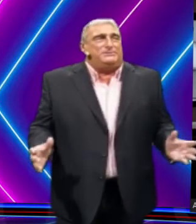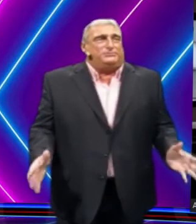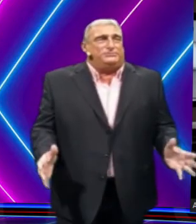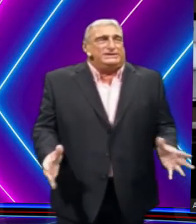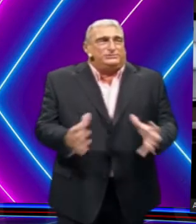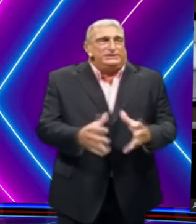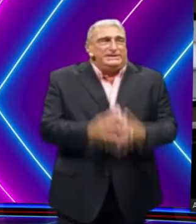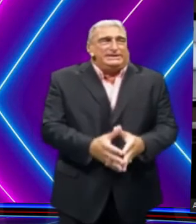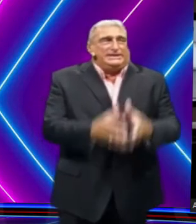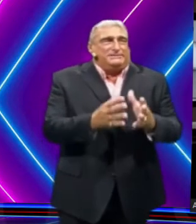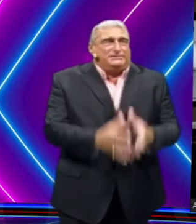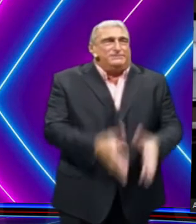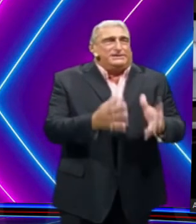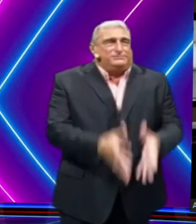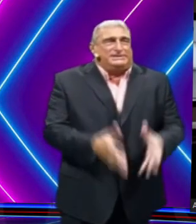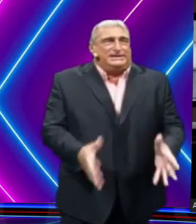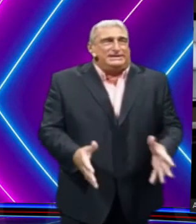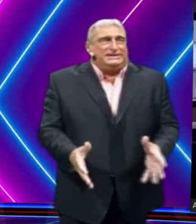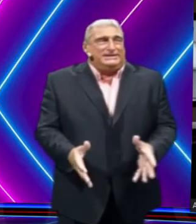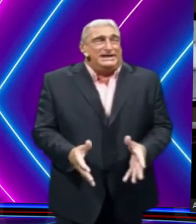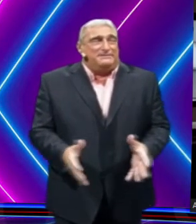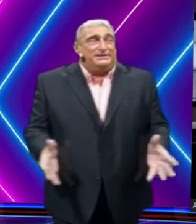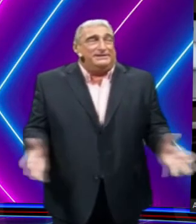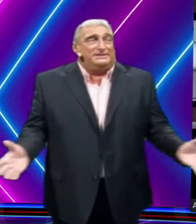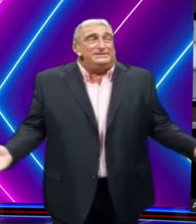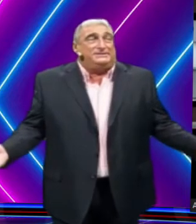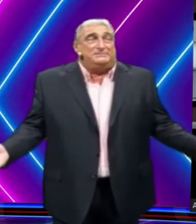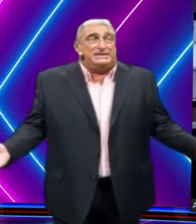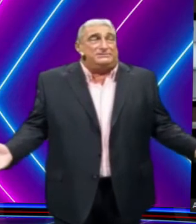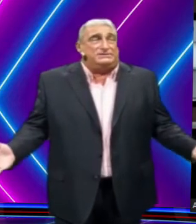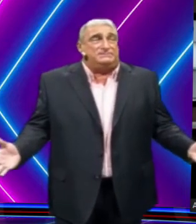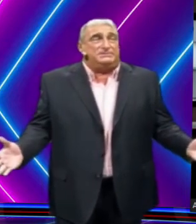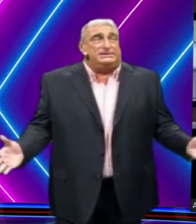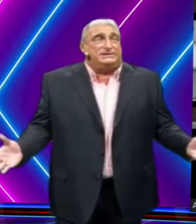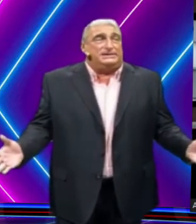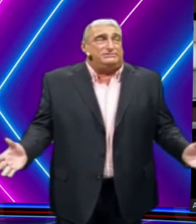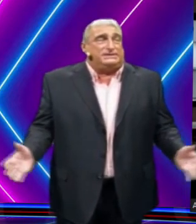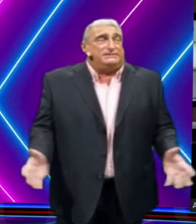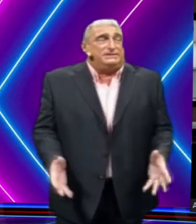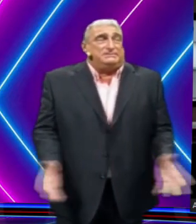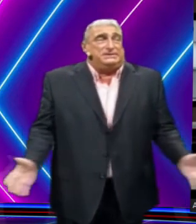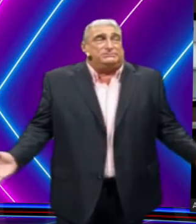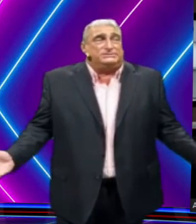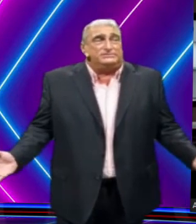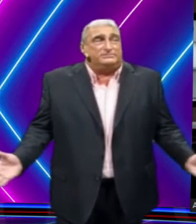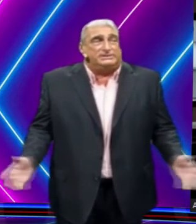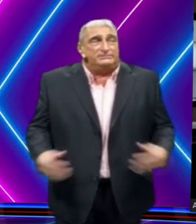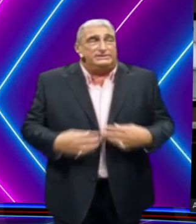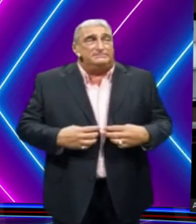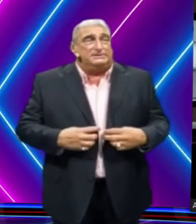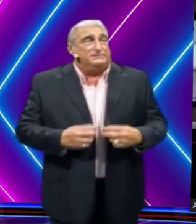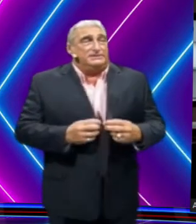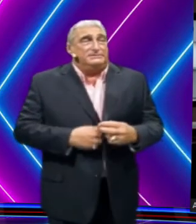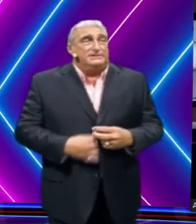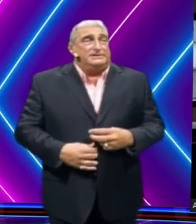programa hoy con que yo le dije que la vacuna rusa era la que andaba. Y no me arrancó así la nota. La verdad que me desconcertó, mire, con el tema